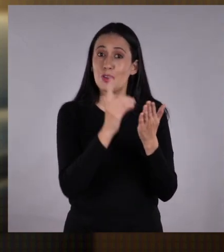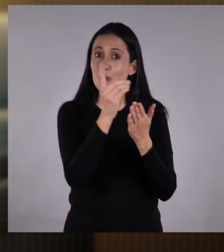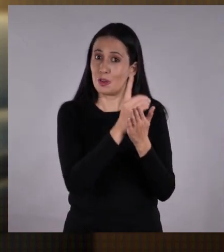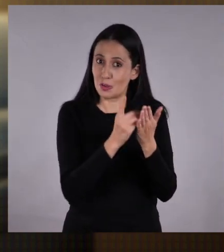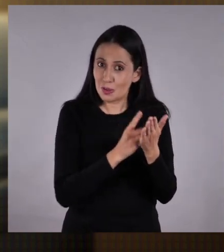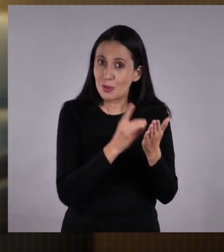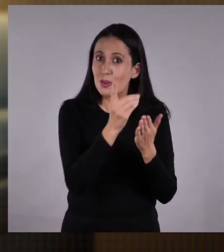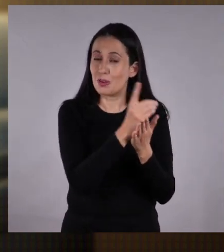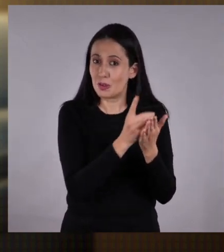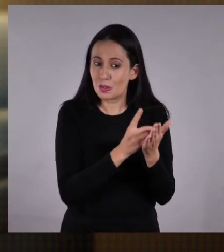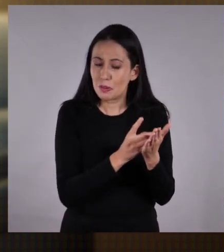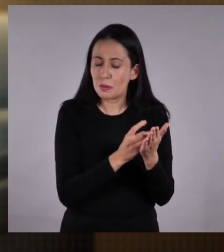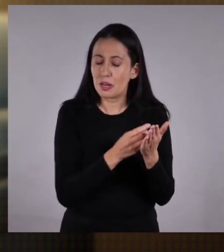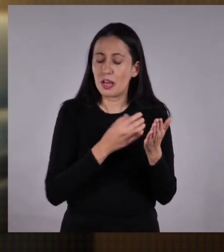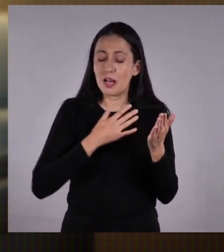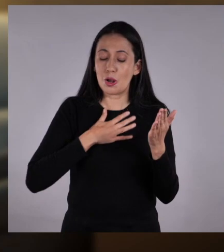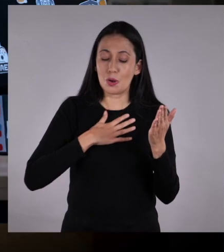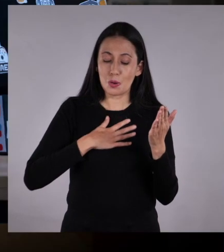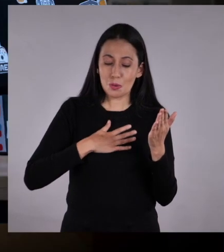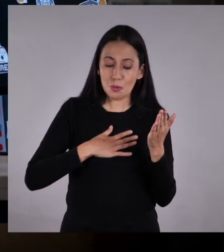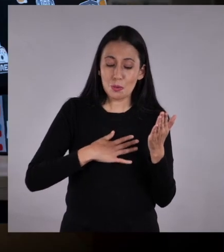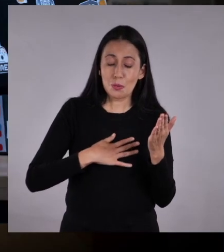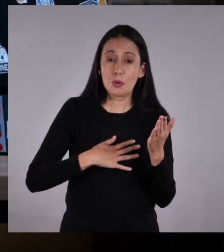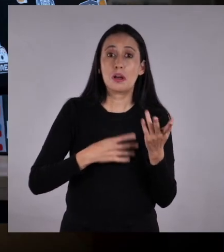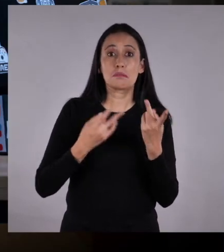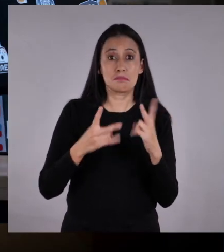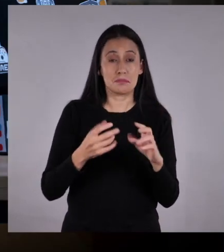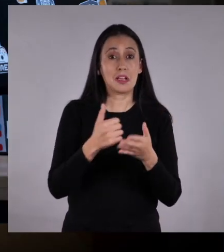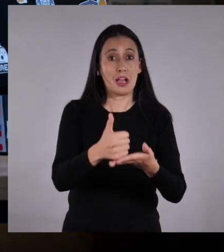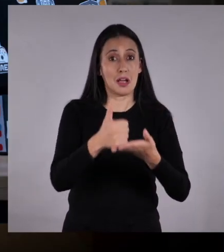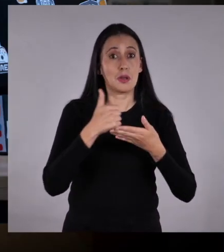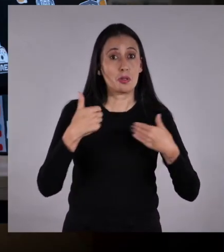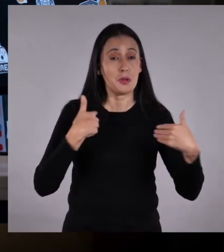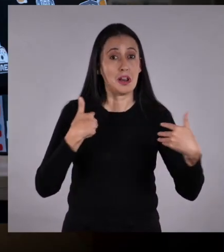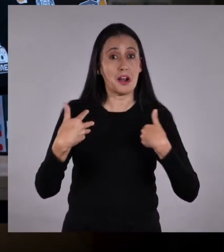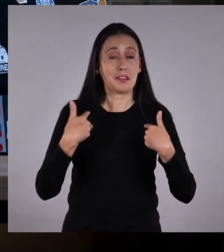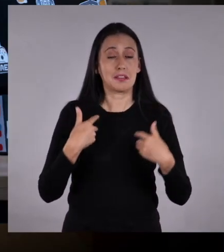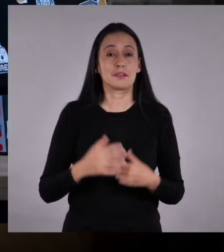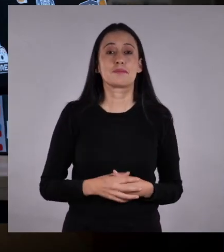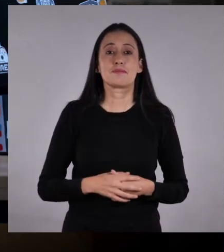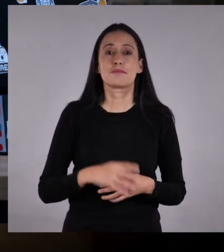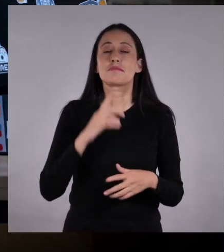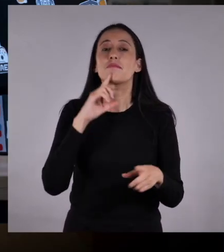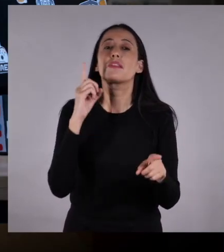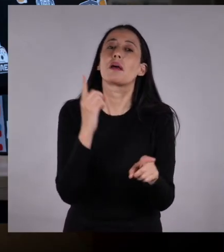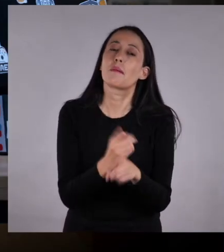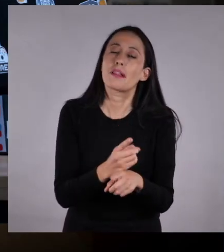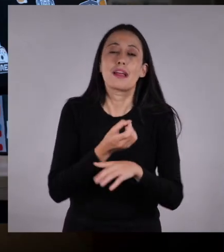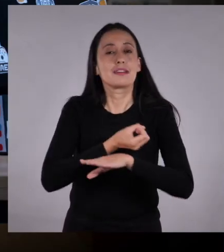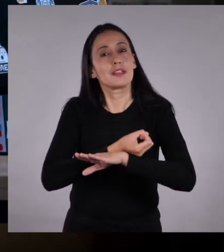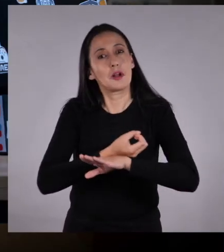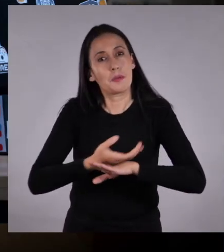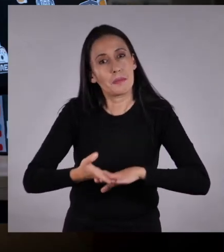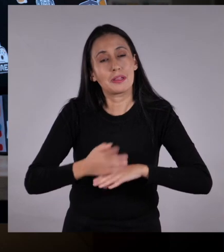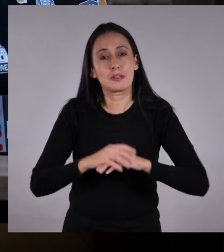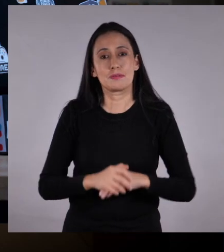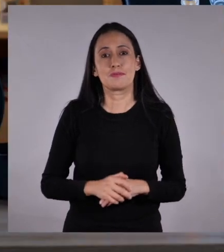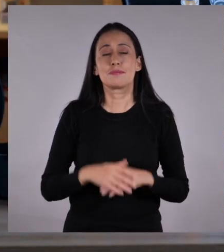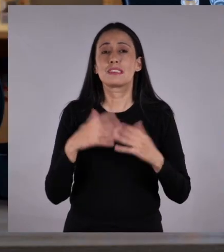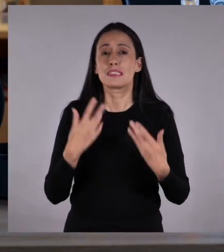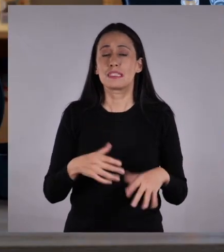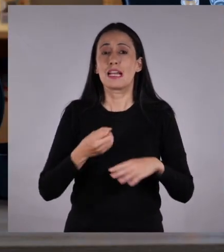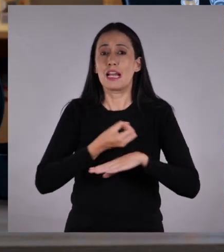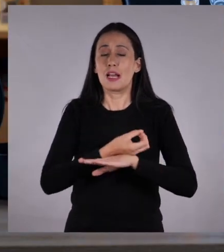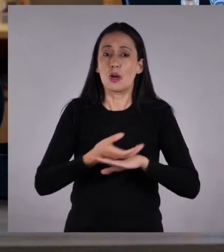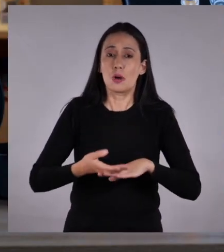poder del arte es increíble. La verdad, se lo recomiendo muchísimo. Es una forma de expresar las emociones.